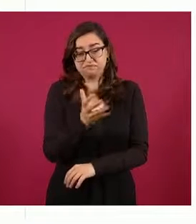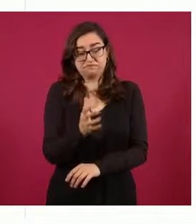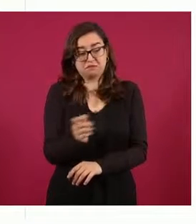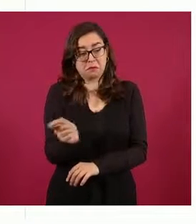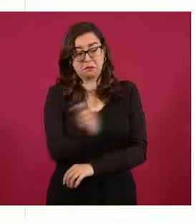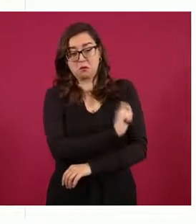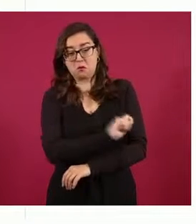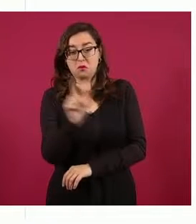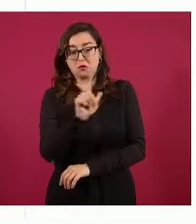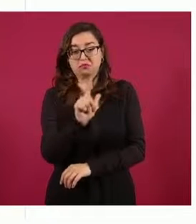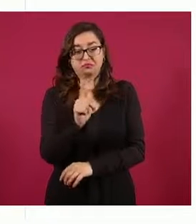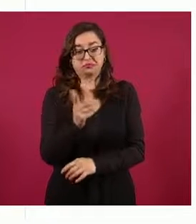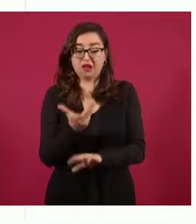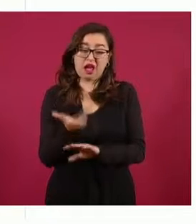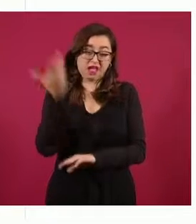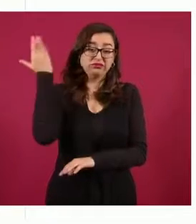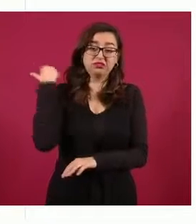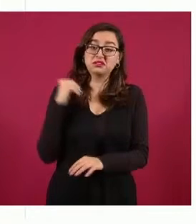México.